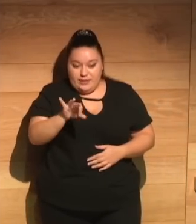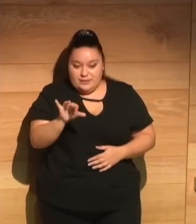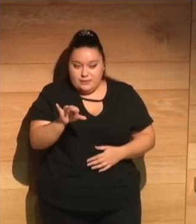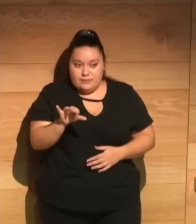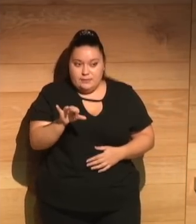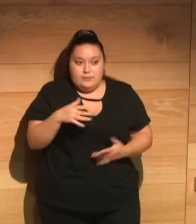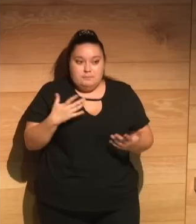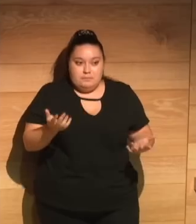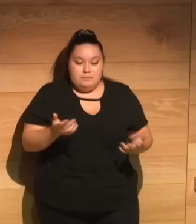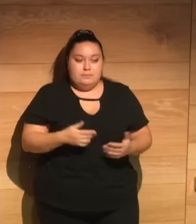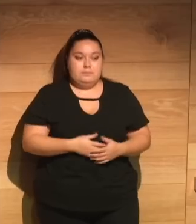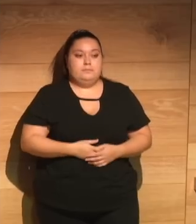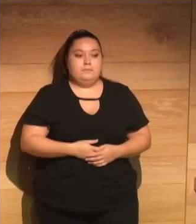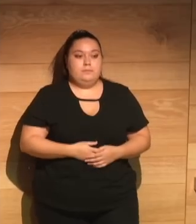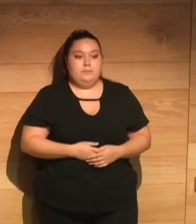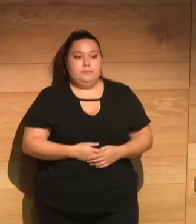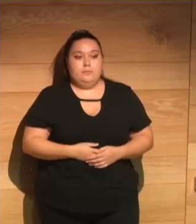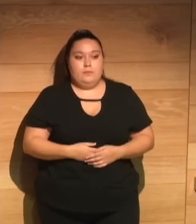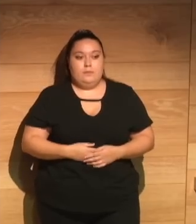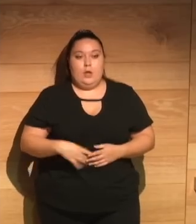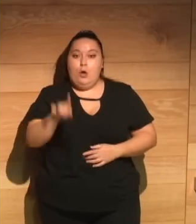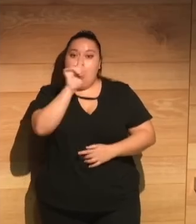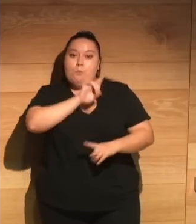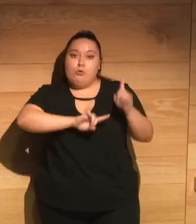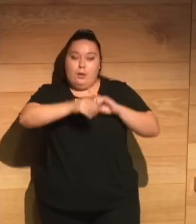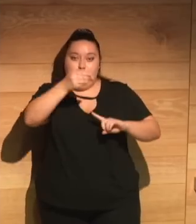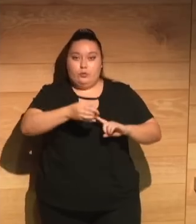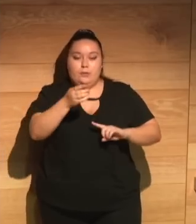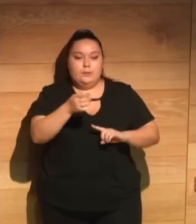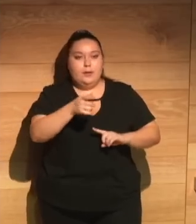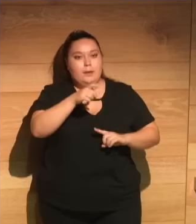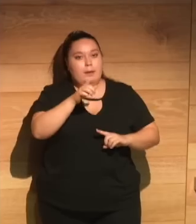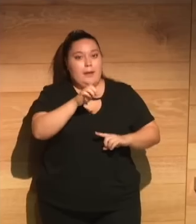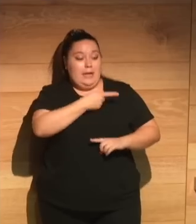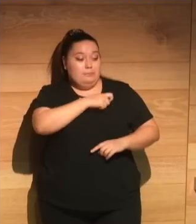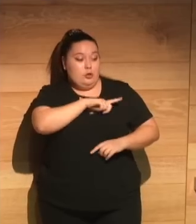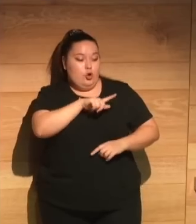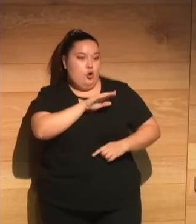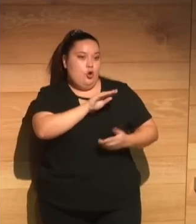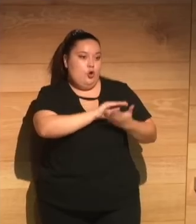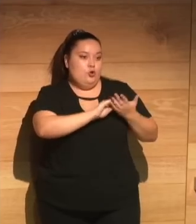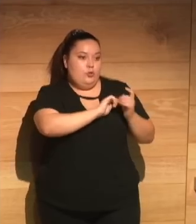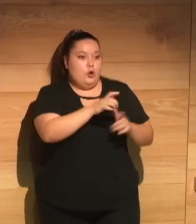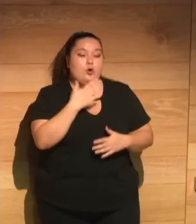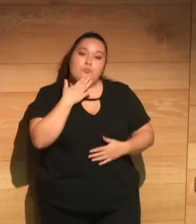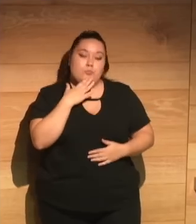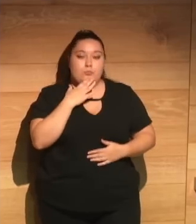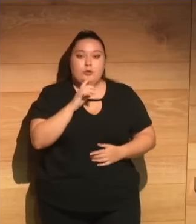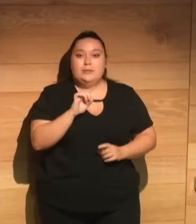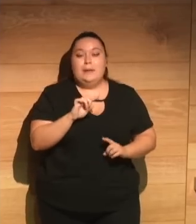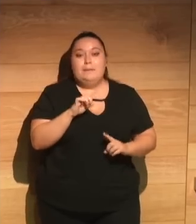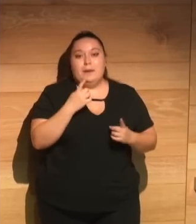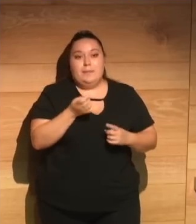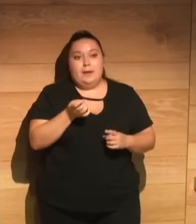la invención de Mariano, que resuelve un problema fundamental. Mucha gente habla del padre Mariano como el verdadero inventor del cine, con el sechovinismo